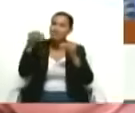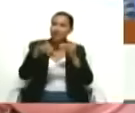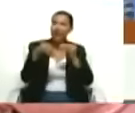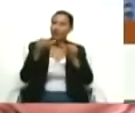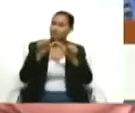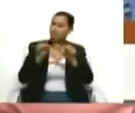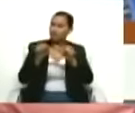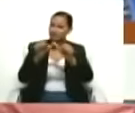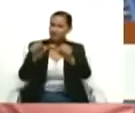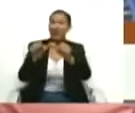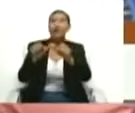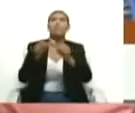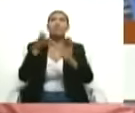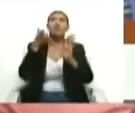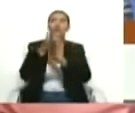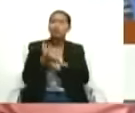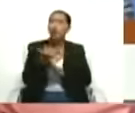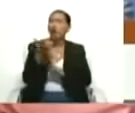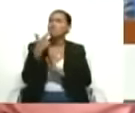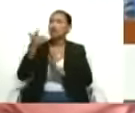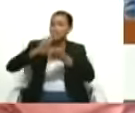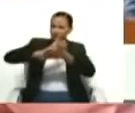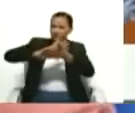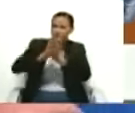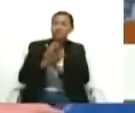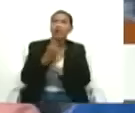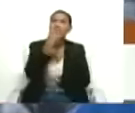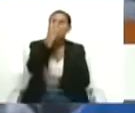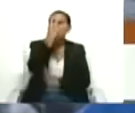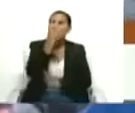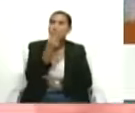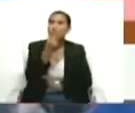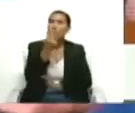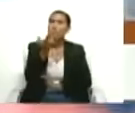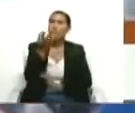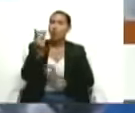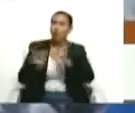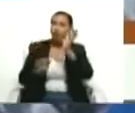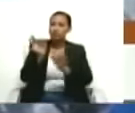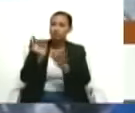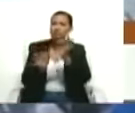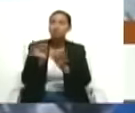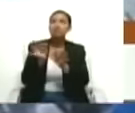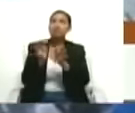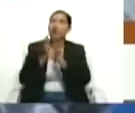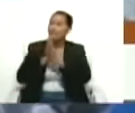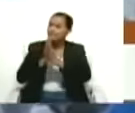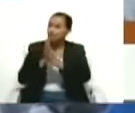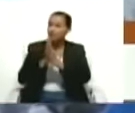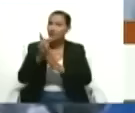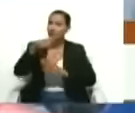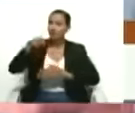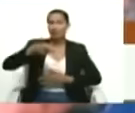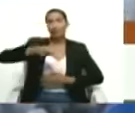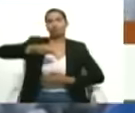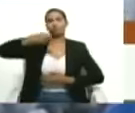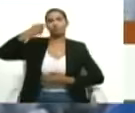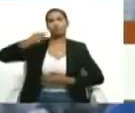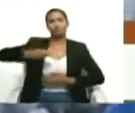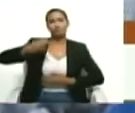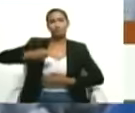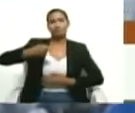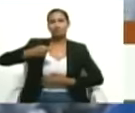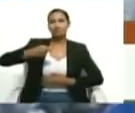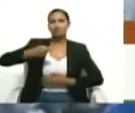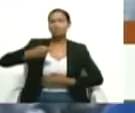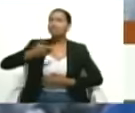la criminalización de la pobreza en el sistema de justicia. Queridos magistrados, magistradas, superarlo